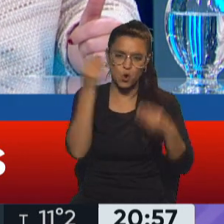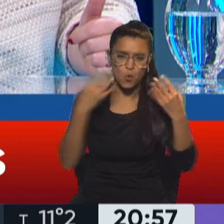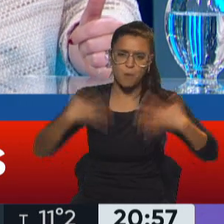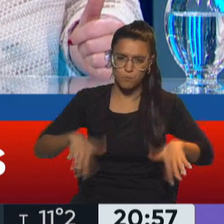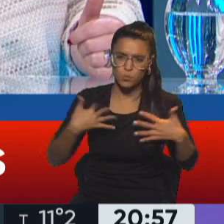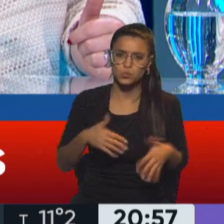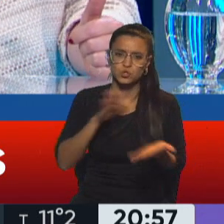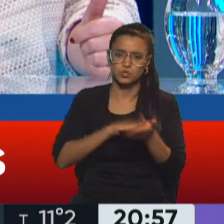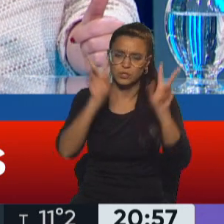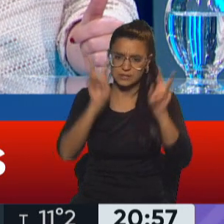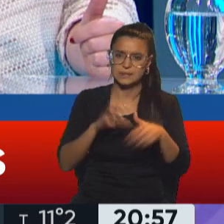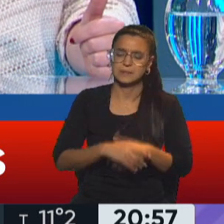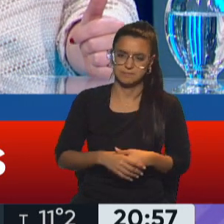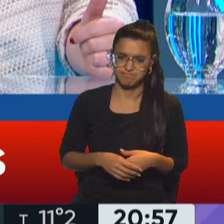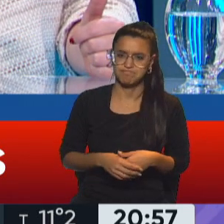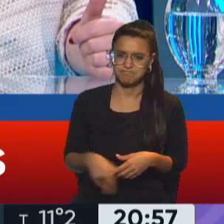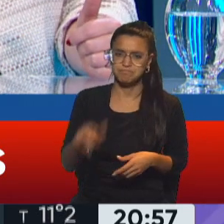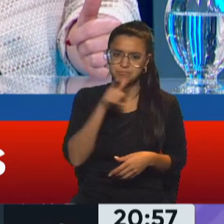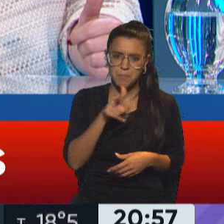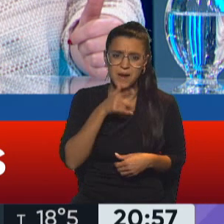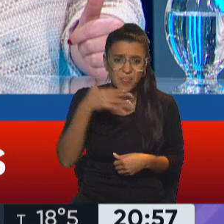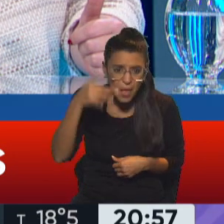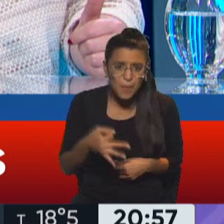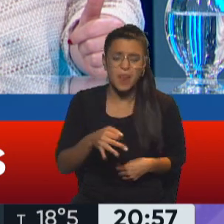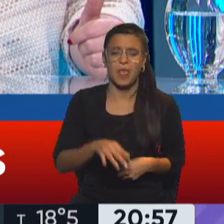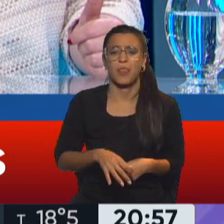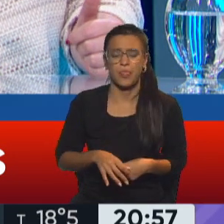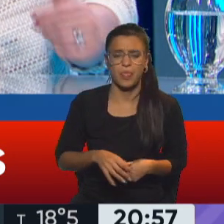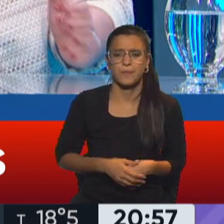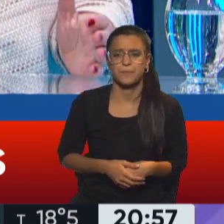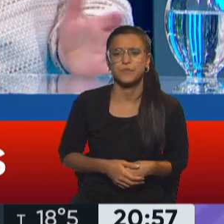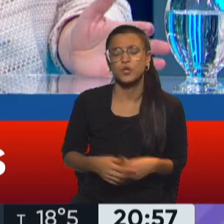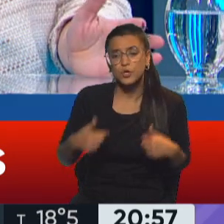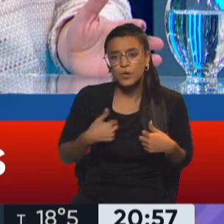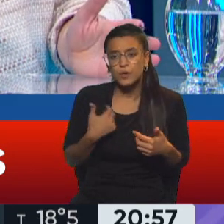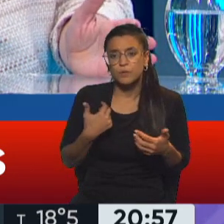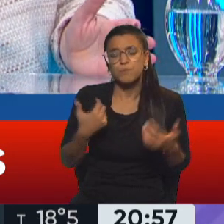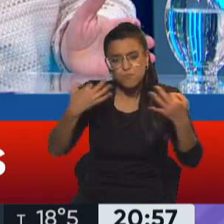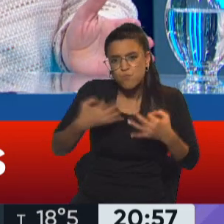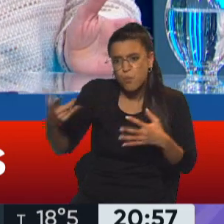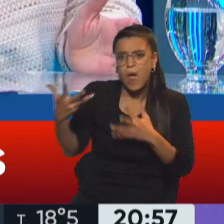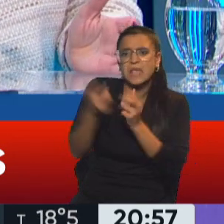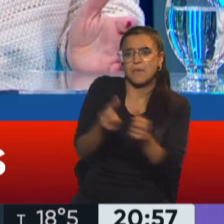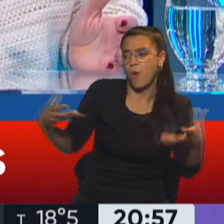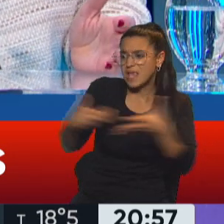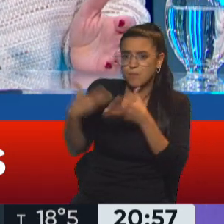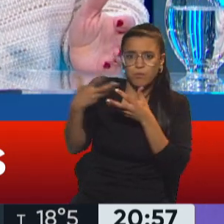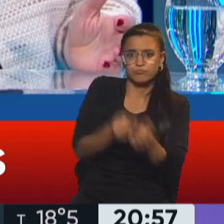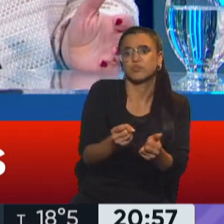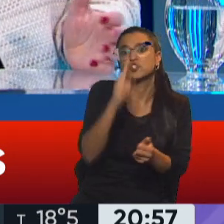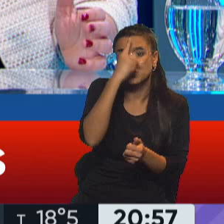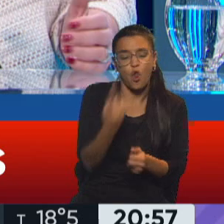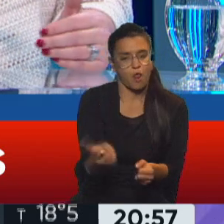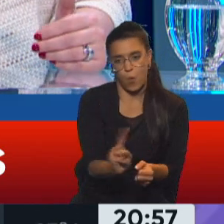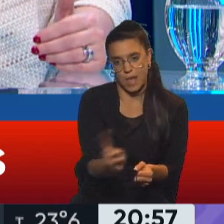esta cuestión. Me parece, la verdad, que loable que le haya salido a defender el equipo, porque no está sola,